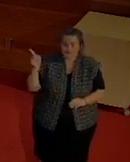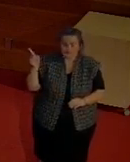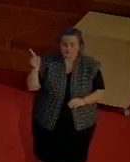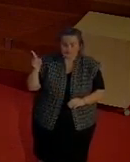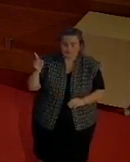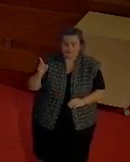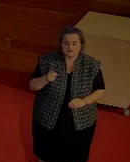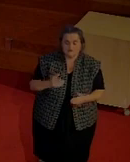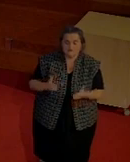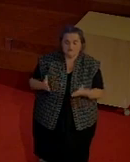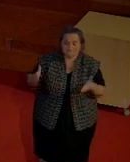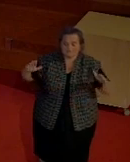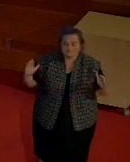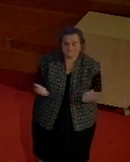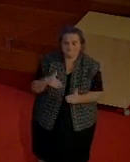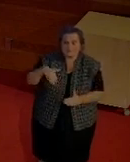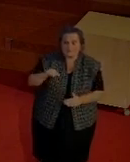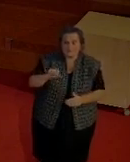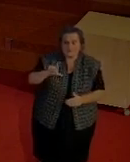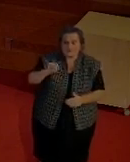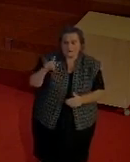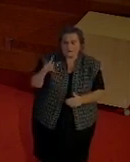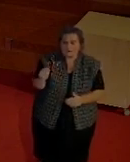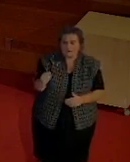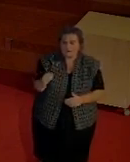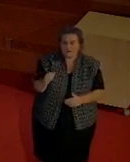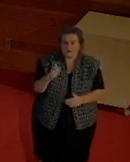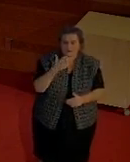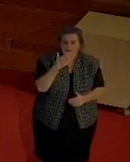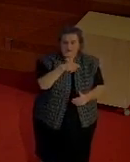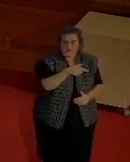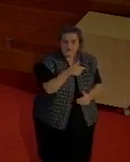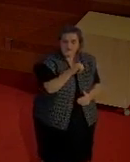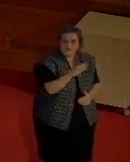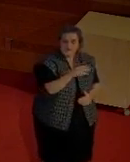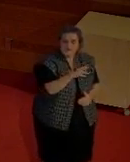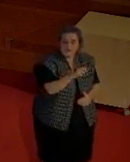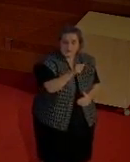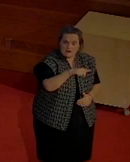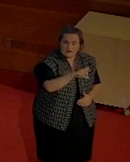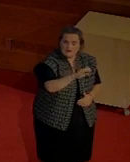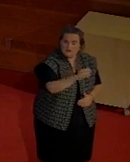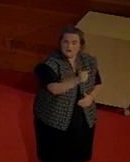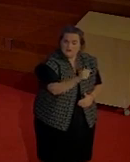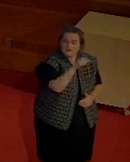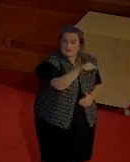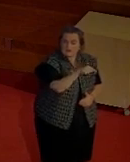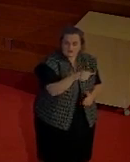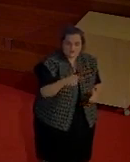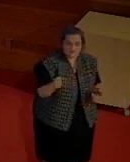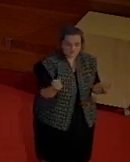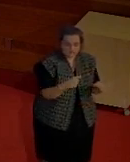de malaca si lo de Gibraltar tiene una intensidad de tráfico que nos parece pasmosa lo del esto de malaca